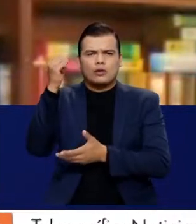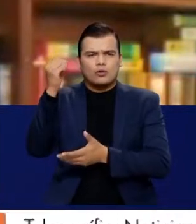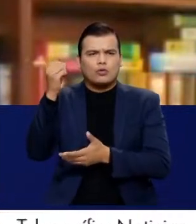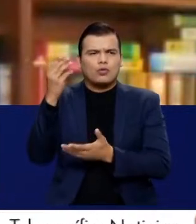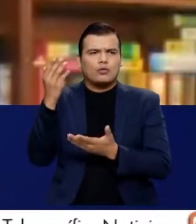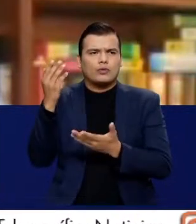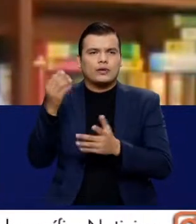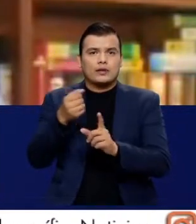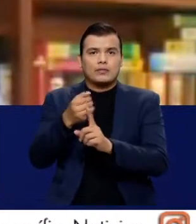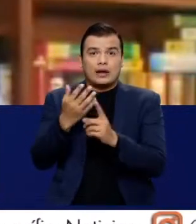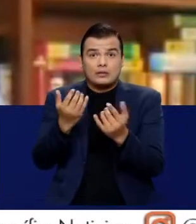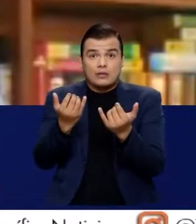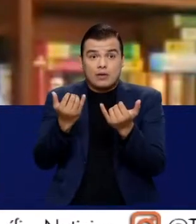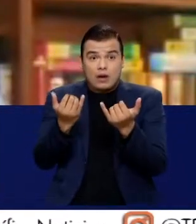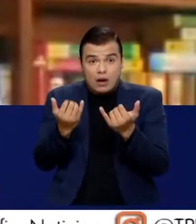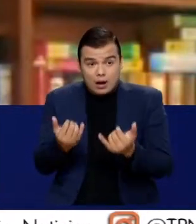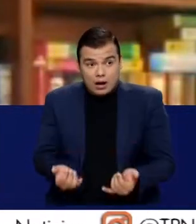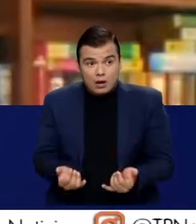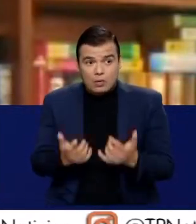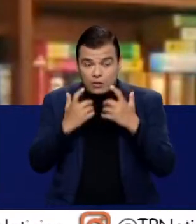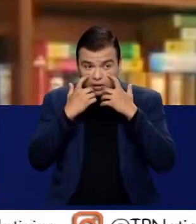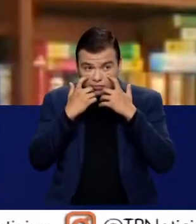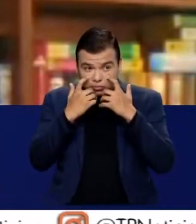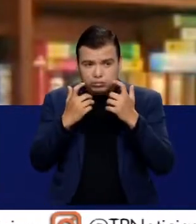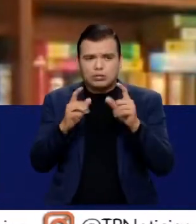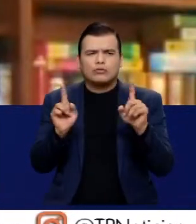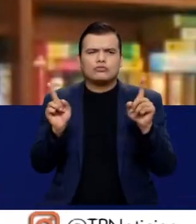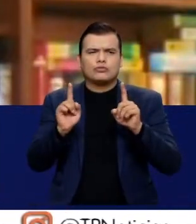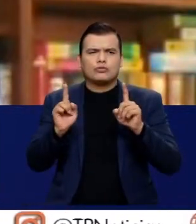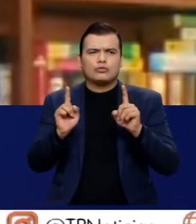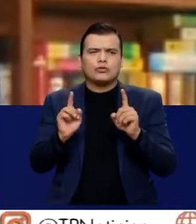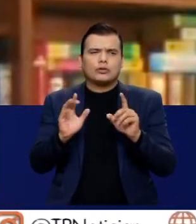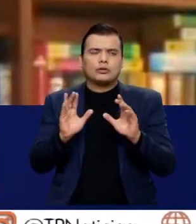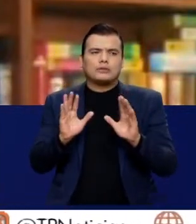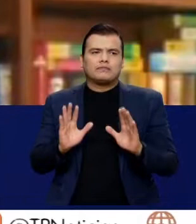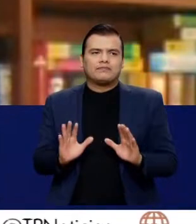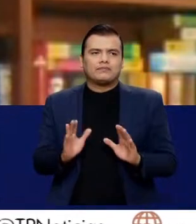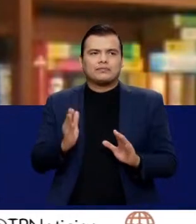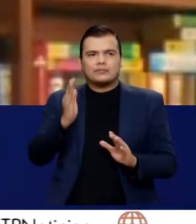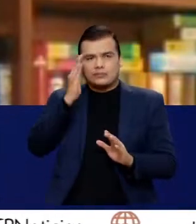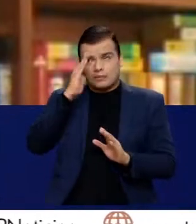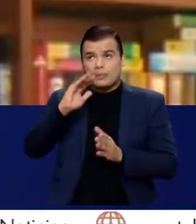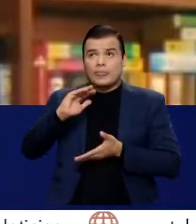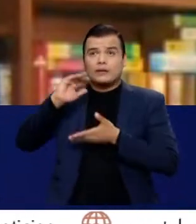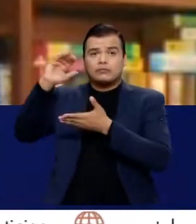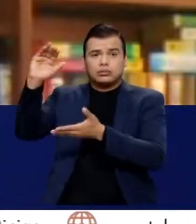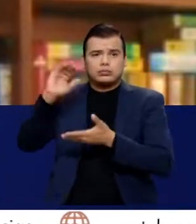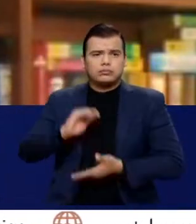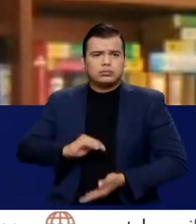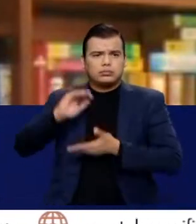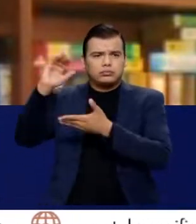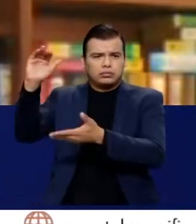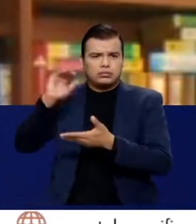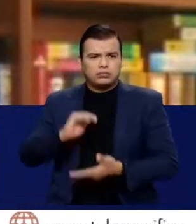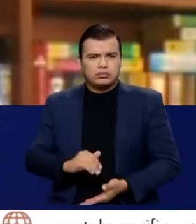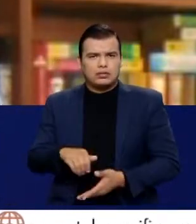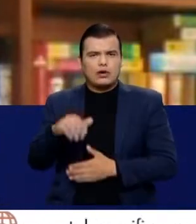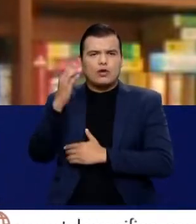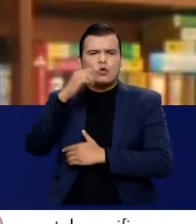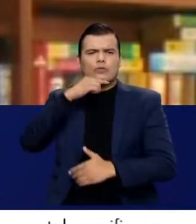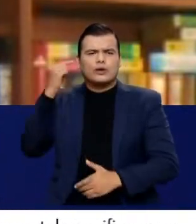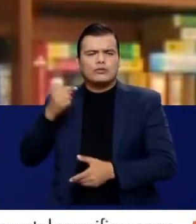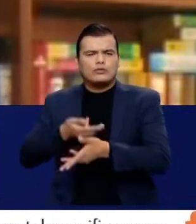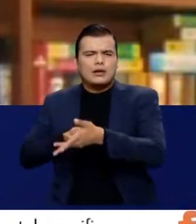región no va a ser tan tan visible porque las exportaciones e importaciones de colombia rusas son muy bajas os estamos